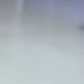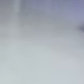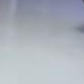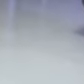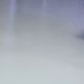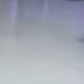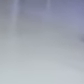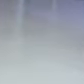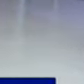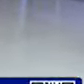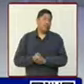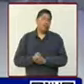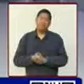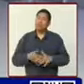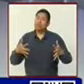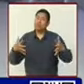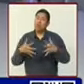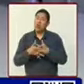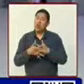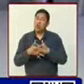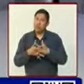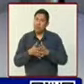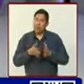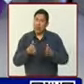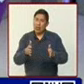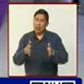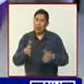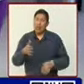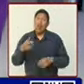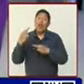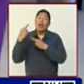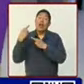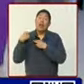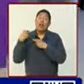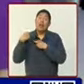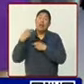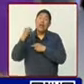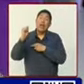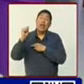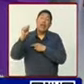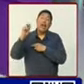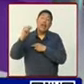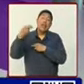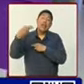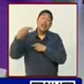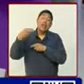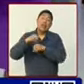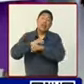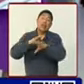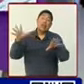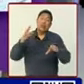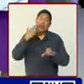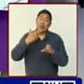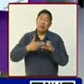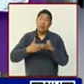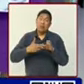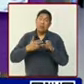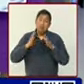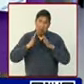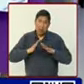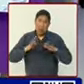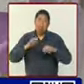a pesar de los bloqueos en las carreteras del país, la ANH aseguró el normal abastecimiento de hidrocarburos en el departamento de